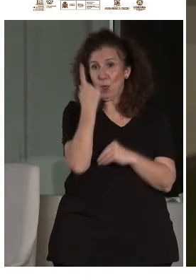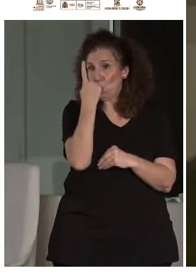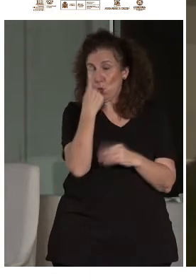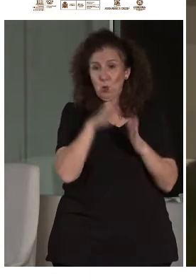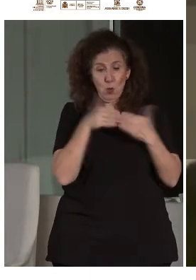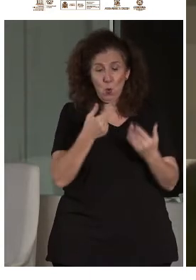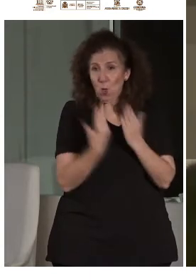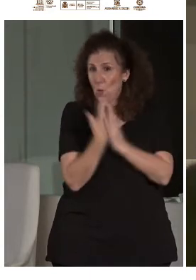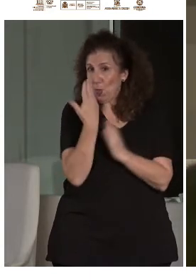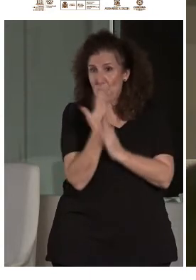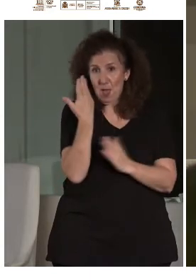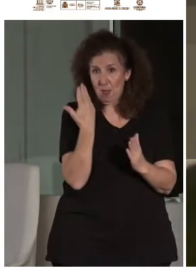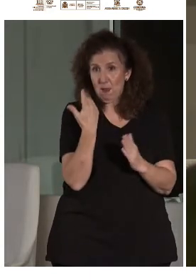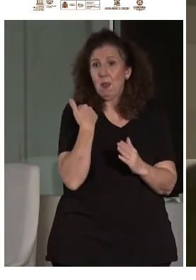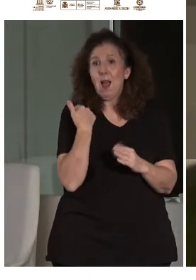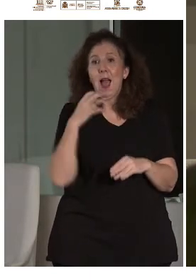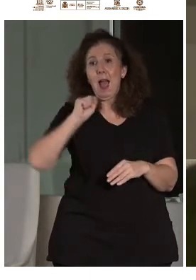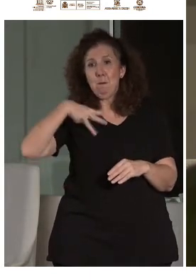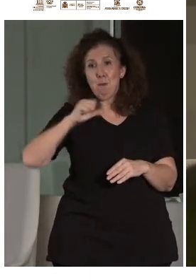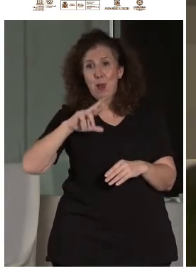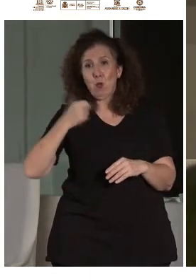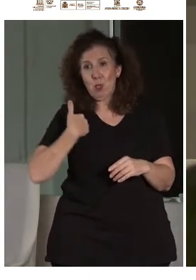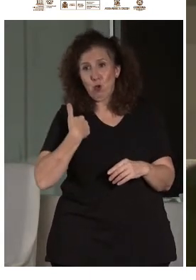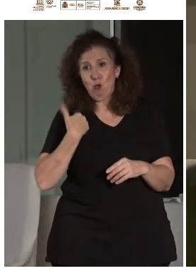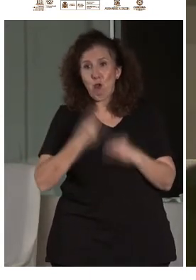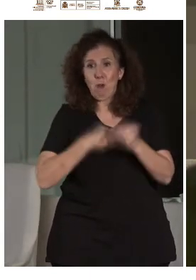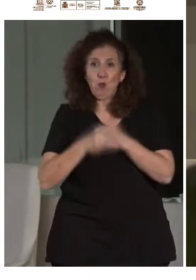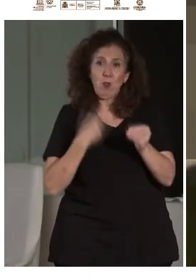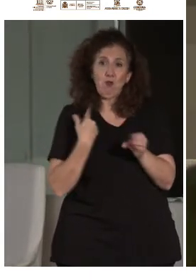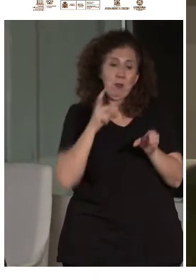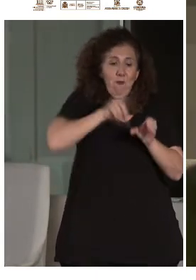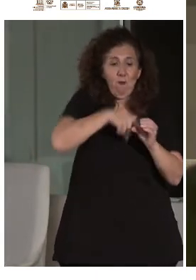yo lo que hemos hecho Amparo y yo, que somos los compañeros que más lo utilizamos, es federarnos.